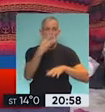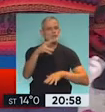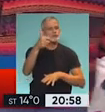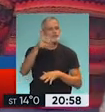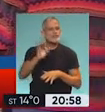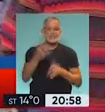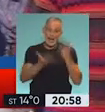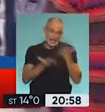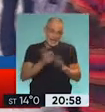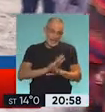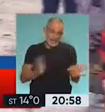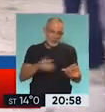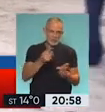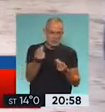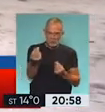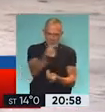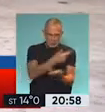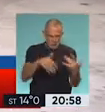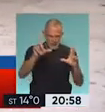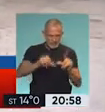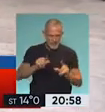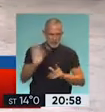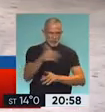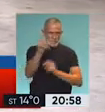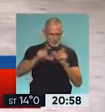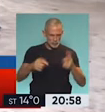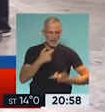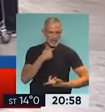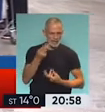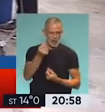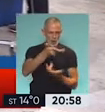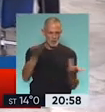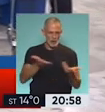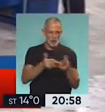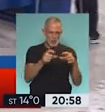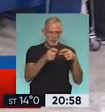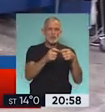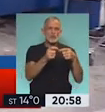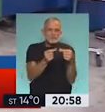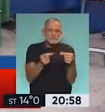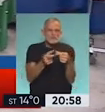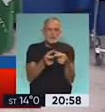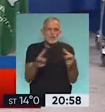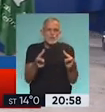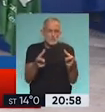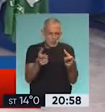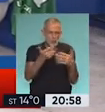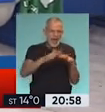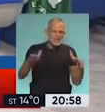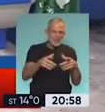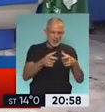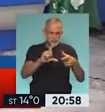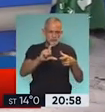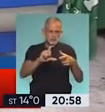en distintas partes del país. Y ahí vos, en relación a esta experiencia, ¿no? Y como parte de una